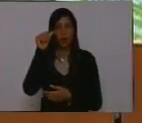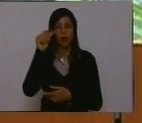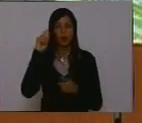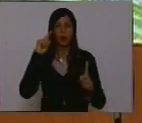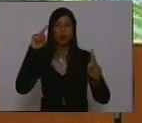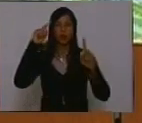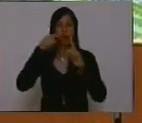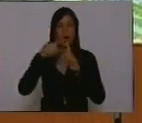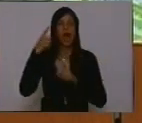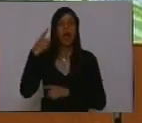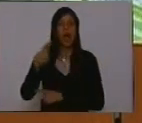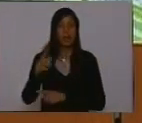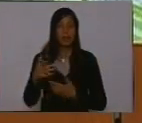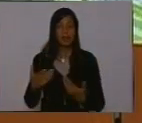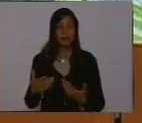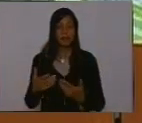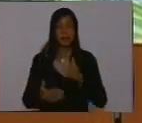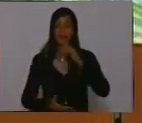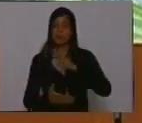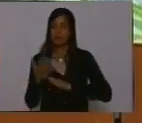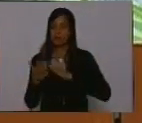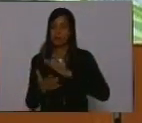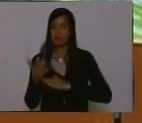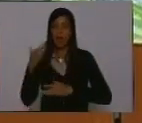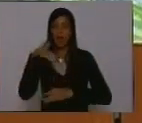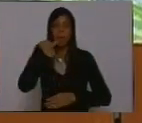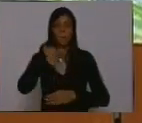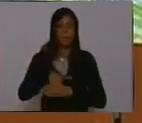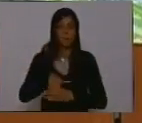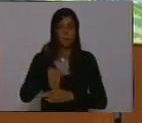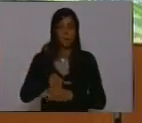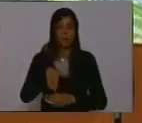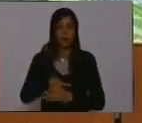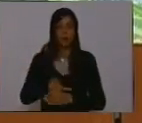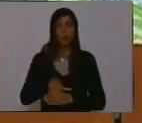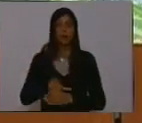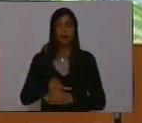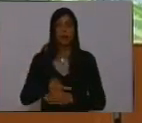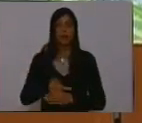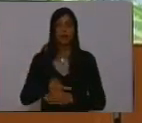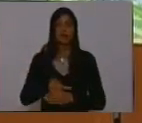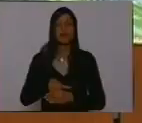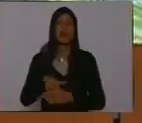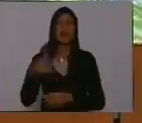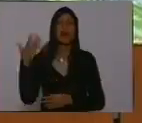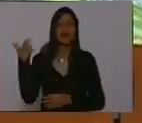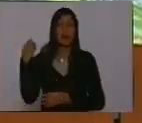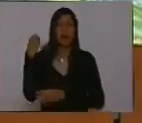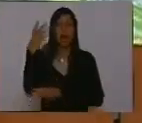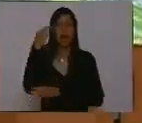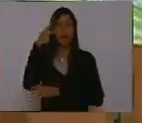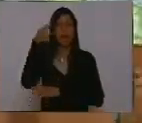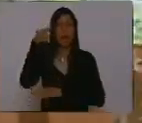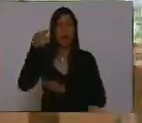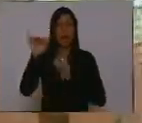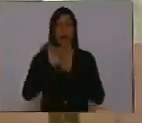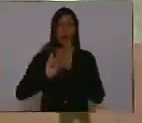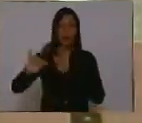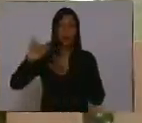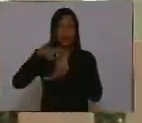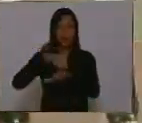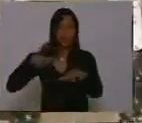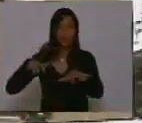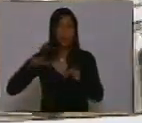reto, que es salir a votar en estas elecciones que convocó la soberana Asamblea